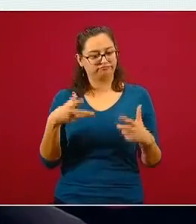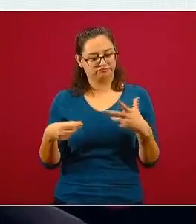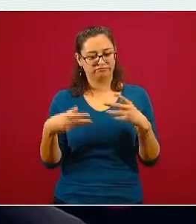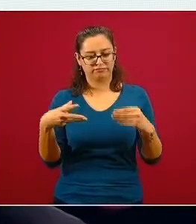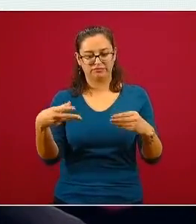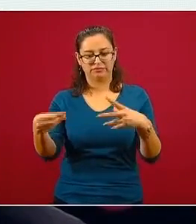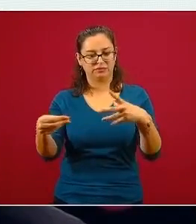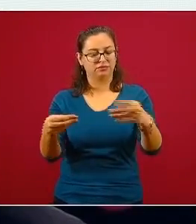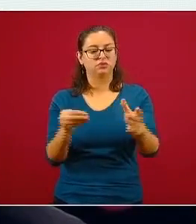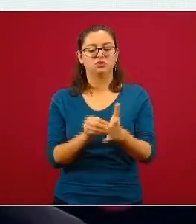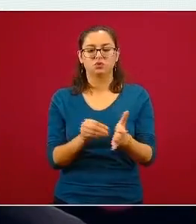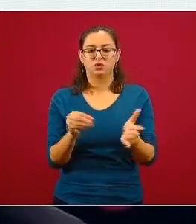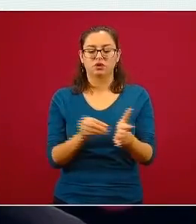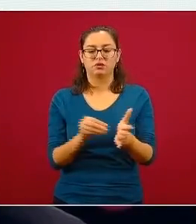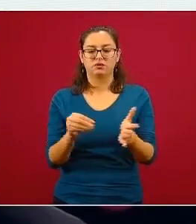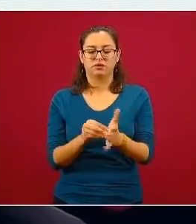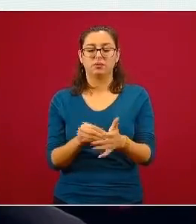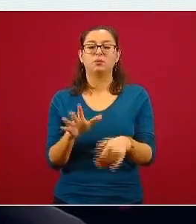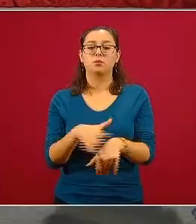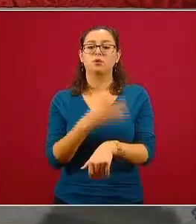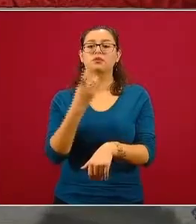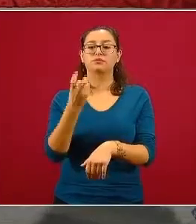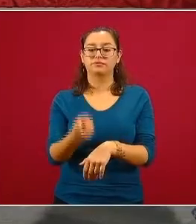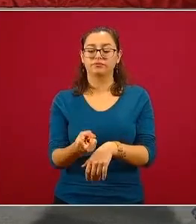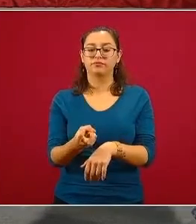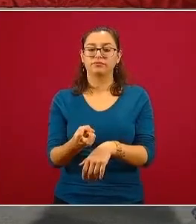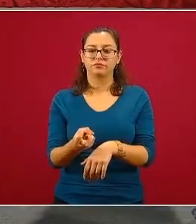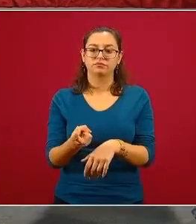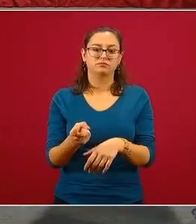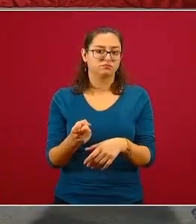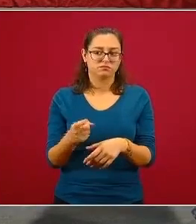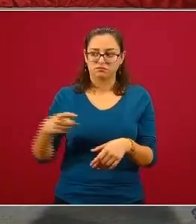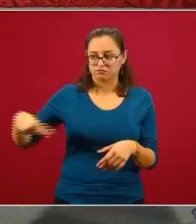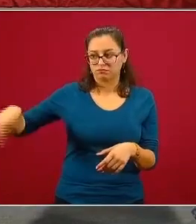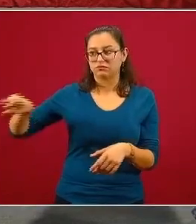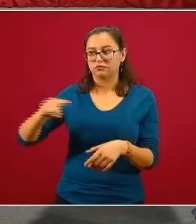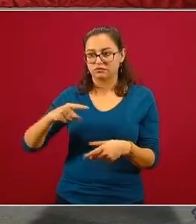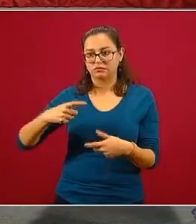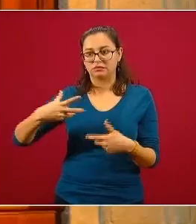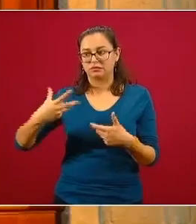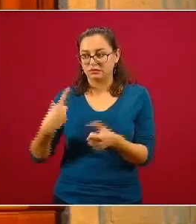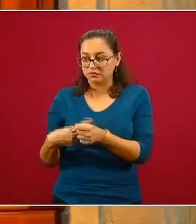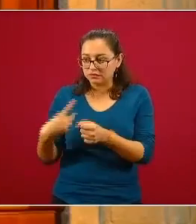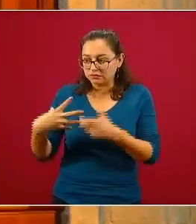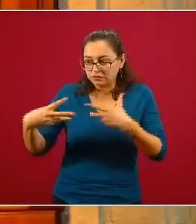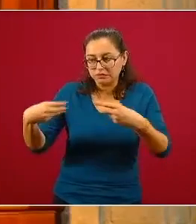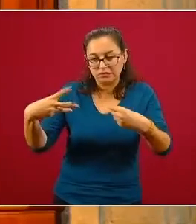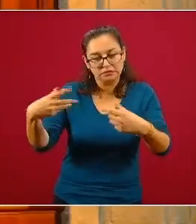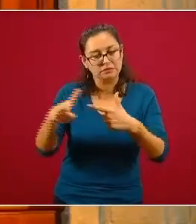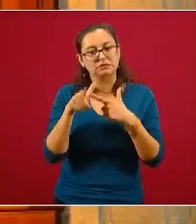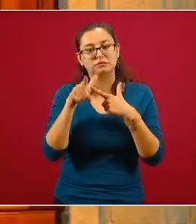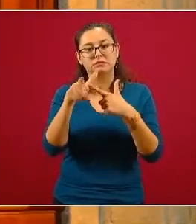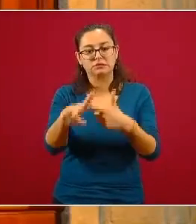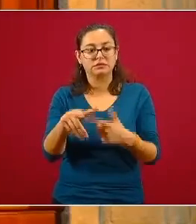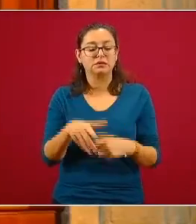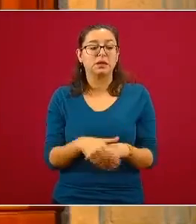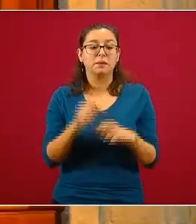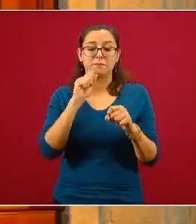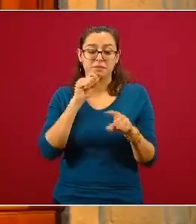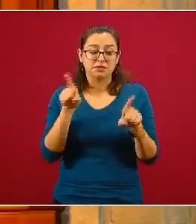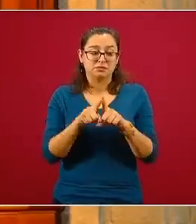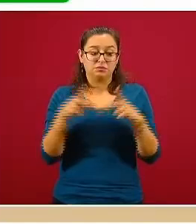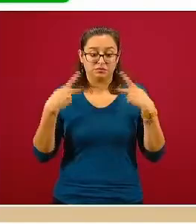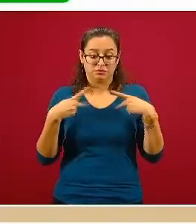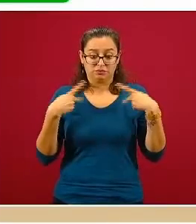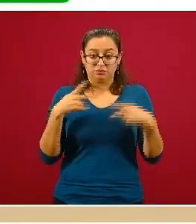las últimas semanas y por lo tanto todavía casos activos. Las defunciones, felizmente, sí han tenido un descenso